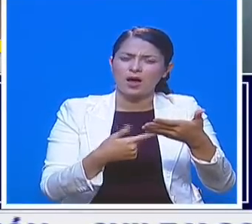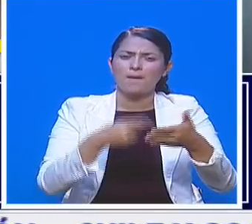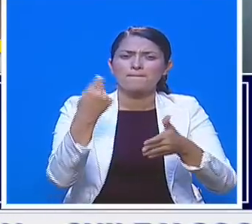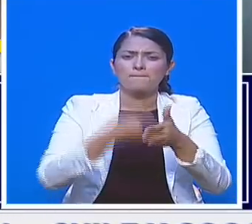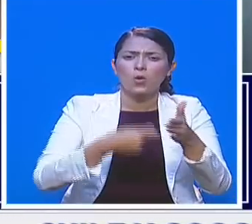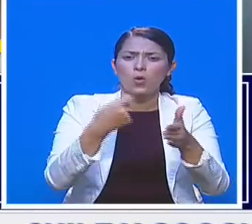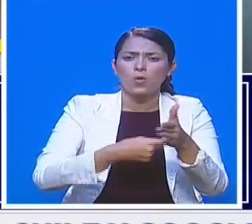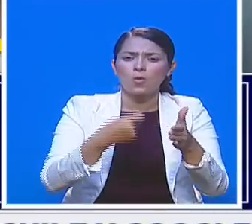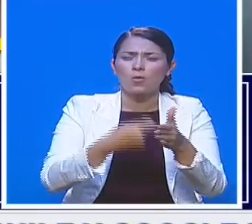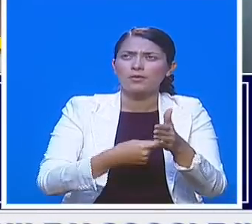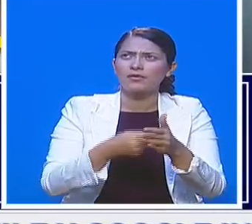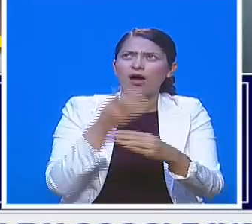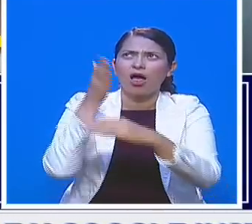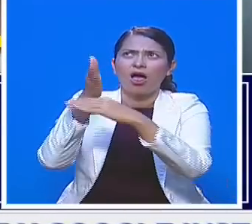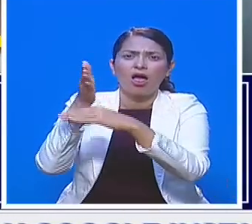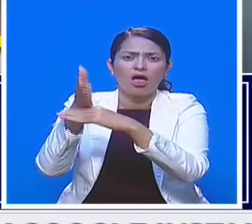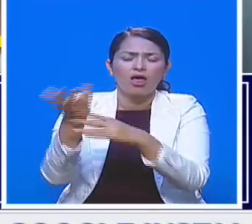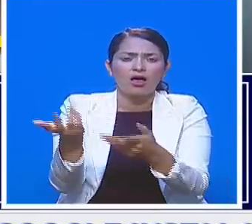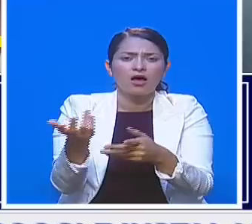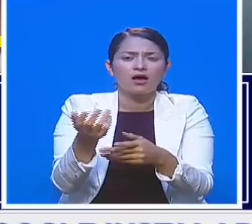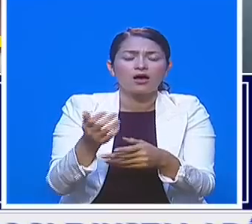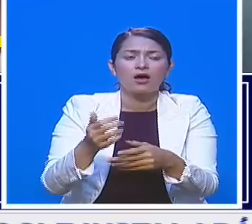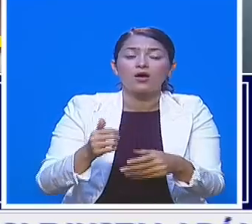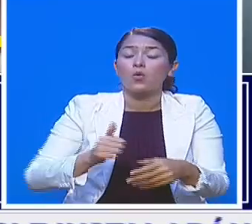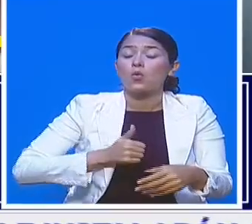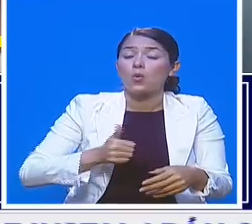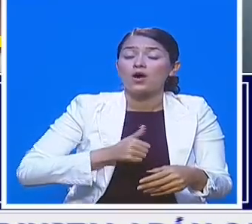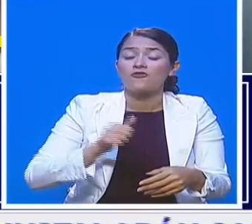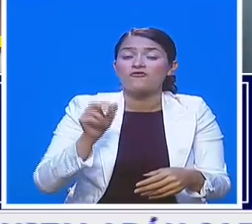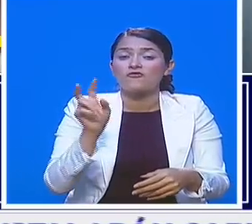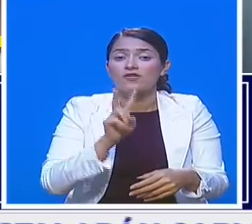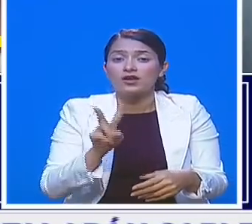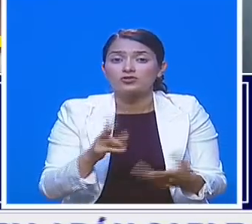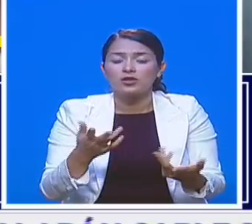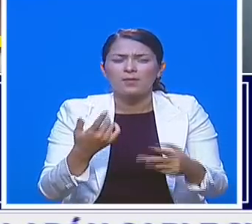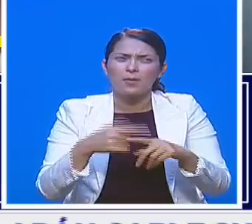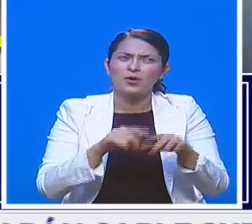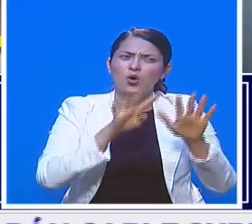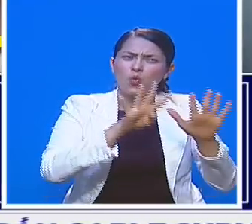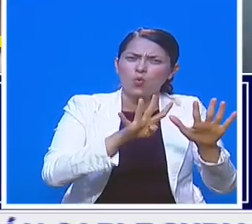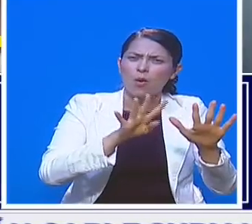cualquier venezolano a los Estados Unidos. Son como 9 países.